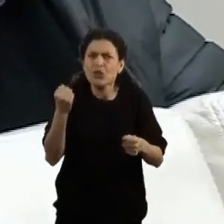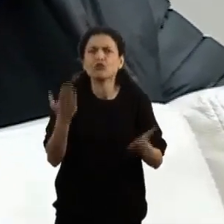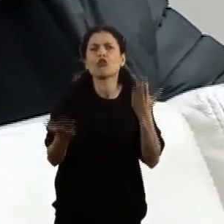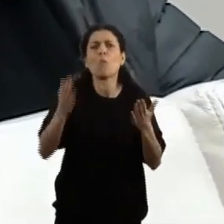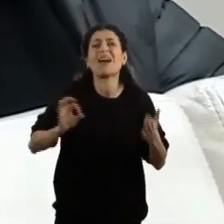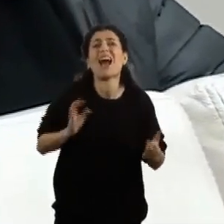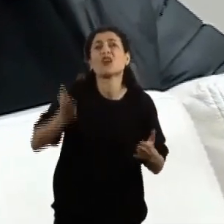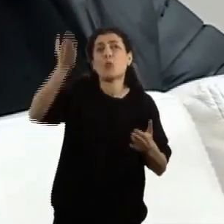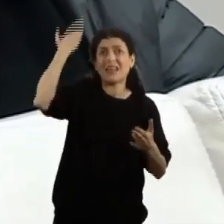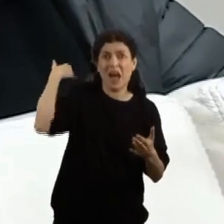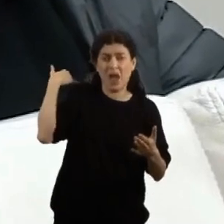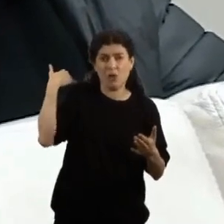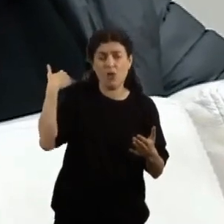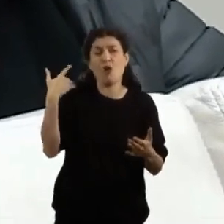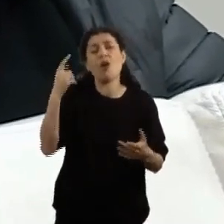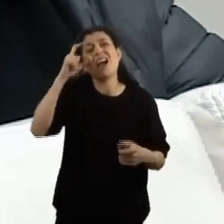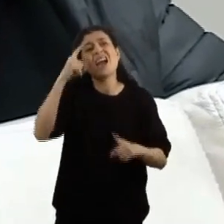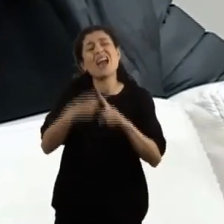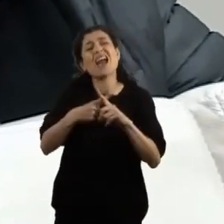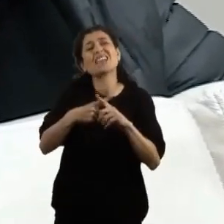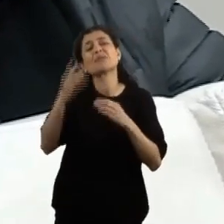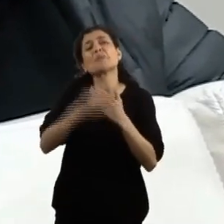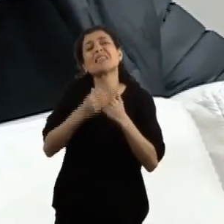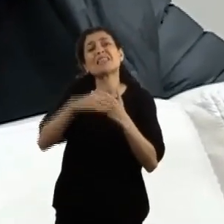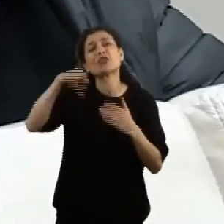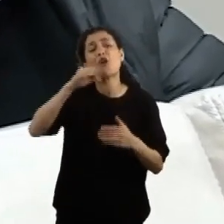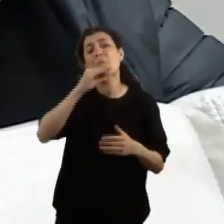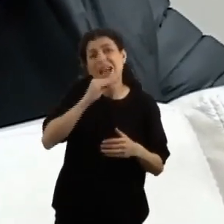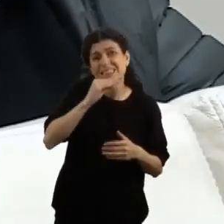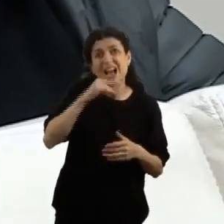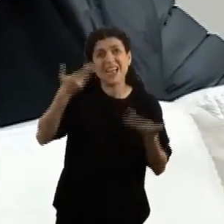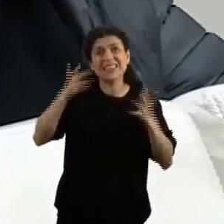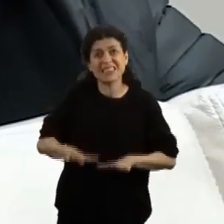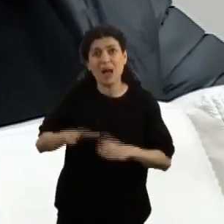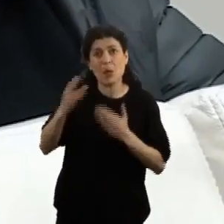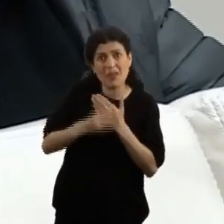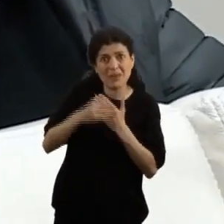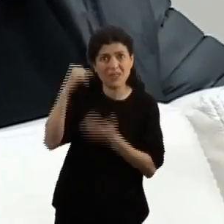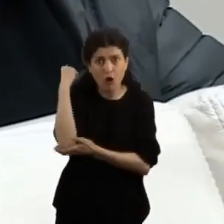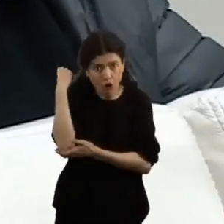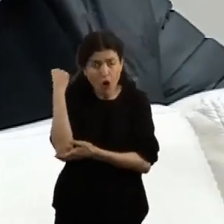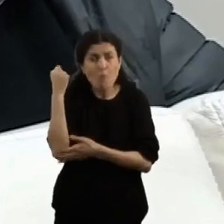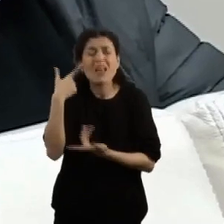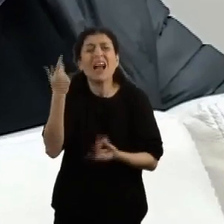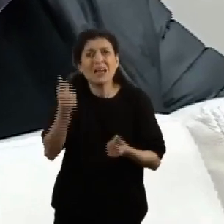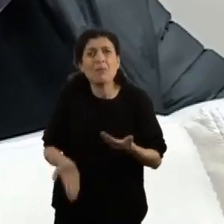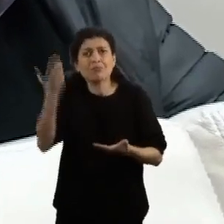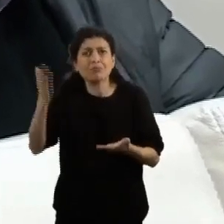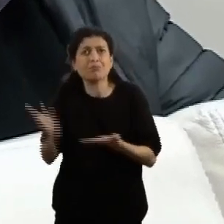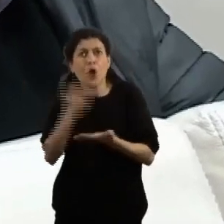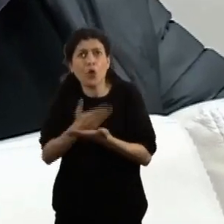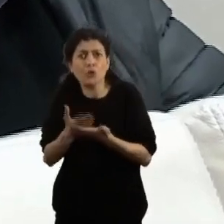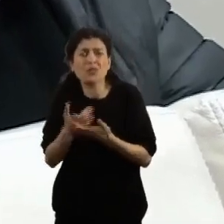fue ministro el ex titular de la cartera, Sergio Massa, aumentó un 13% la base monetaria. Con este gobierno que